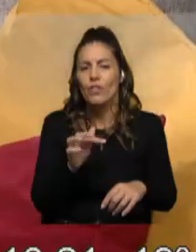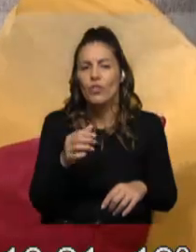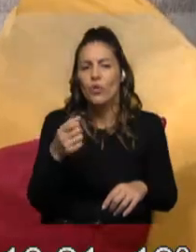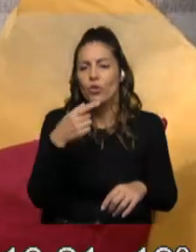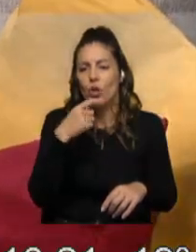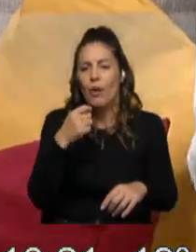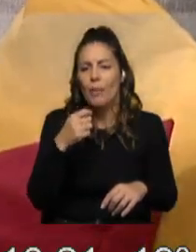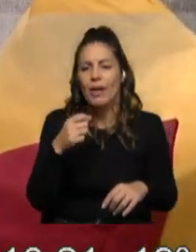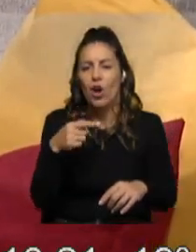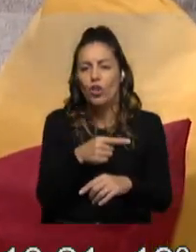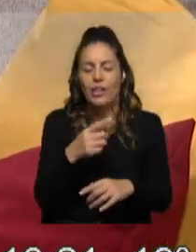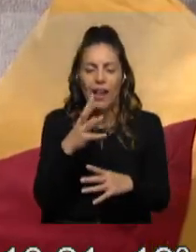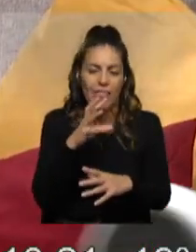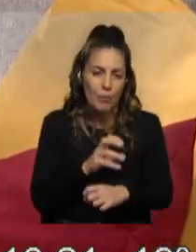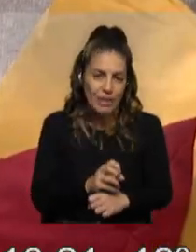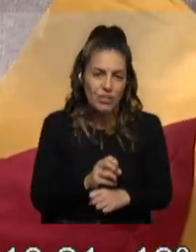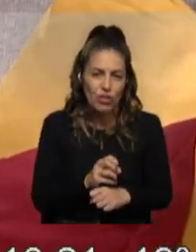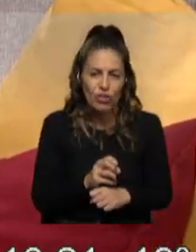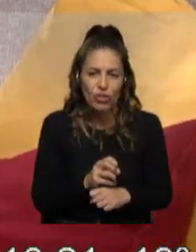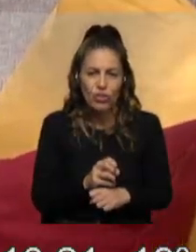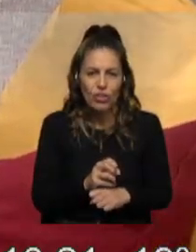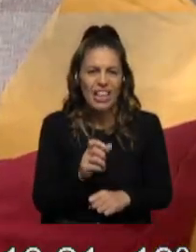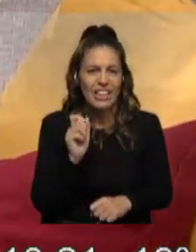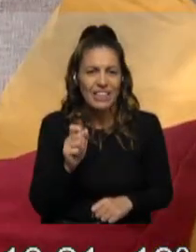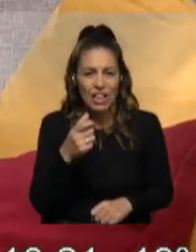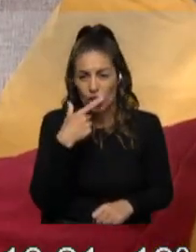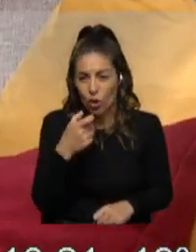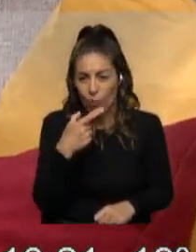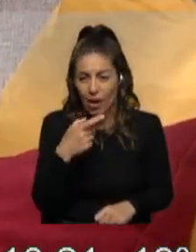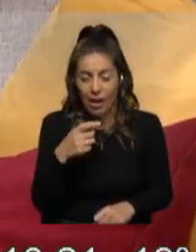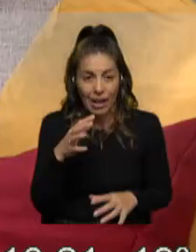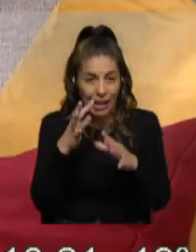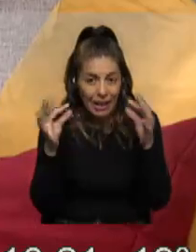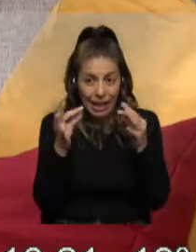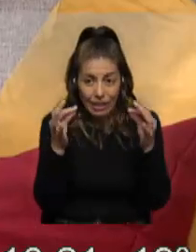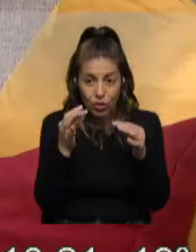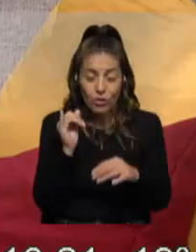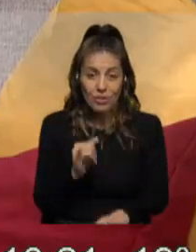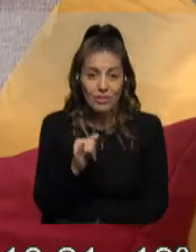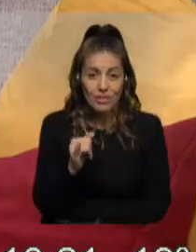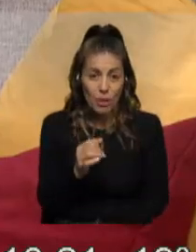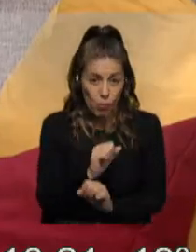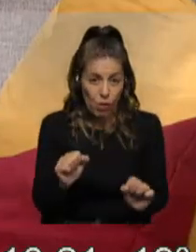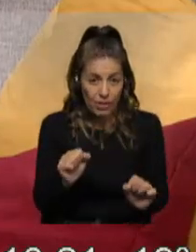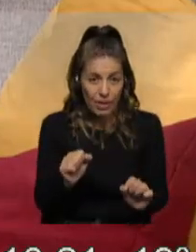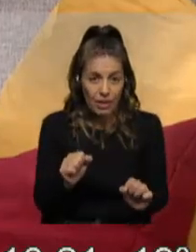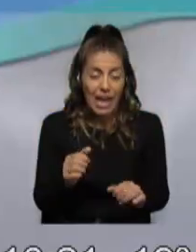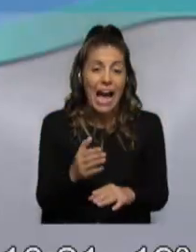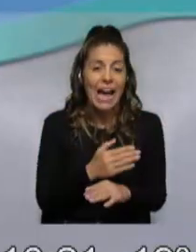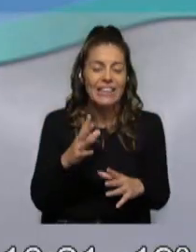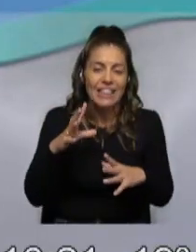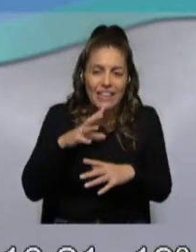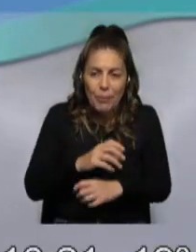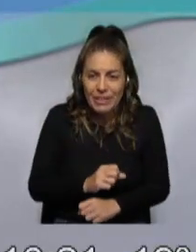antidepresivo en la Para, que se ¿pero usa... ¿Quién toma? No, ¿el gato? Sí, se puede. A ver, los antidepresivos